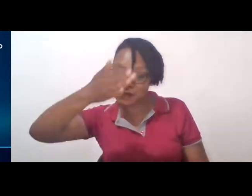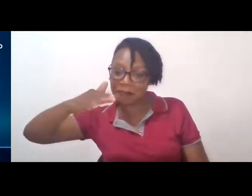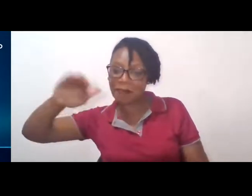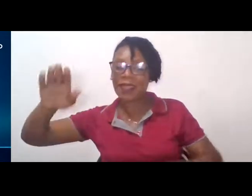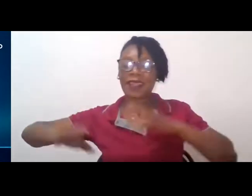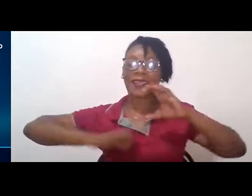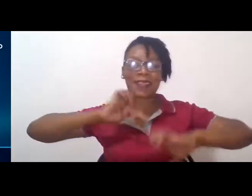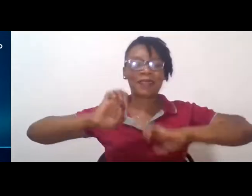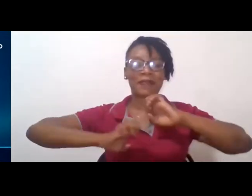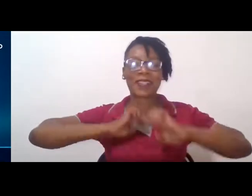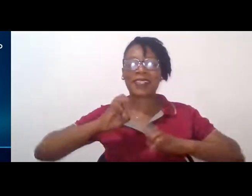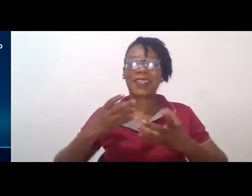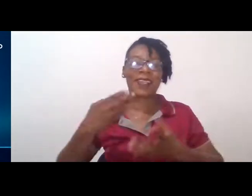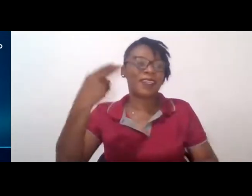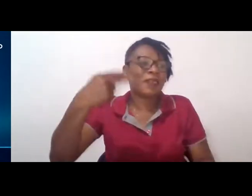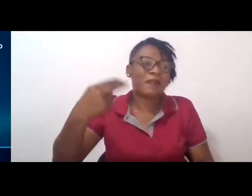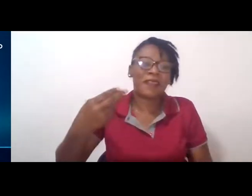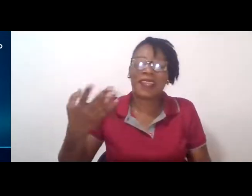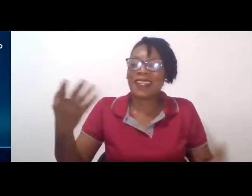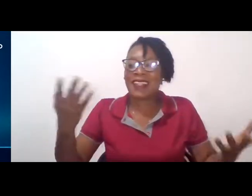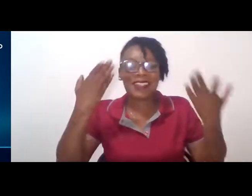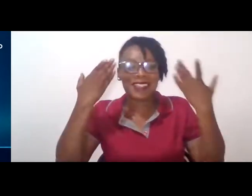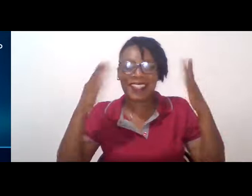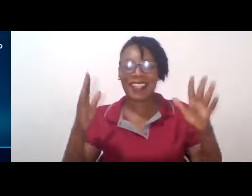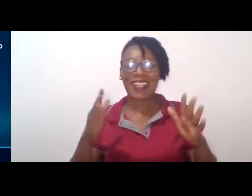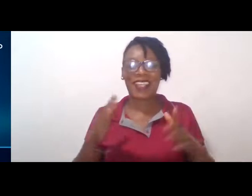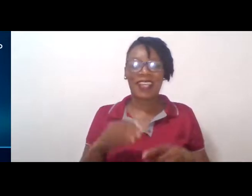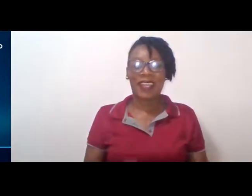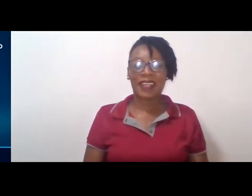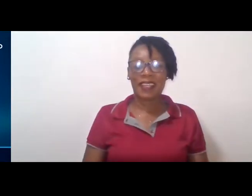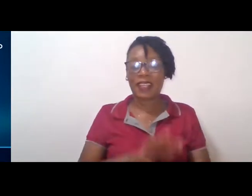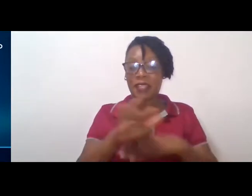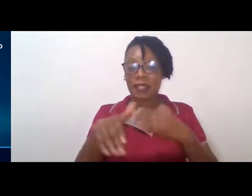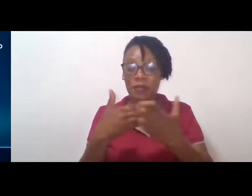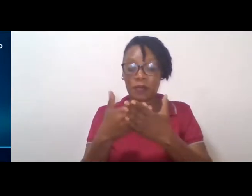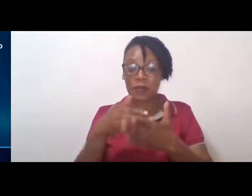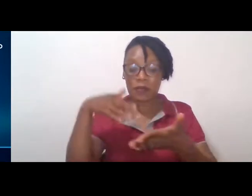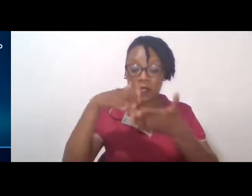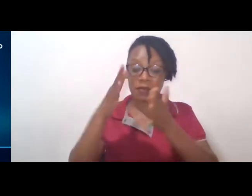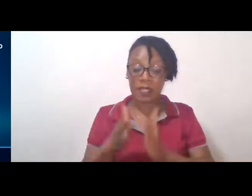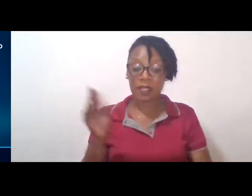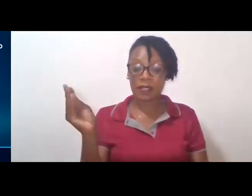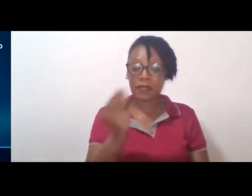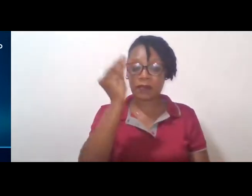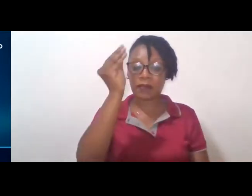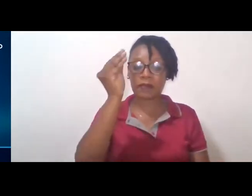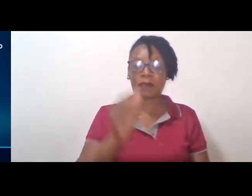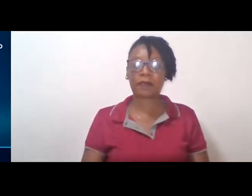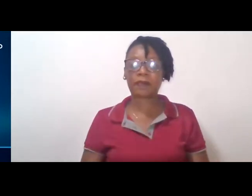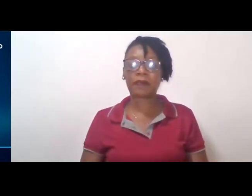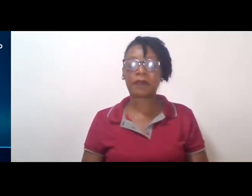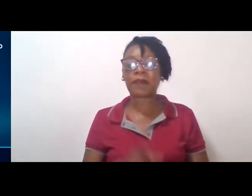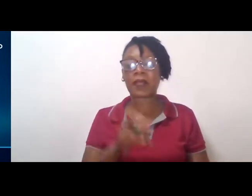Emocional, hormonal, adolescente, por el que esté pasando, ¿verdad? En general, el estudiante adolescente, su condición de colegio, pues eso le